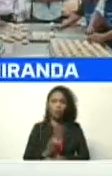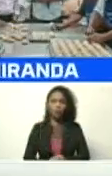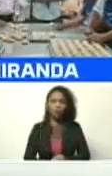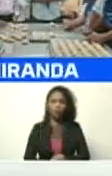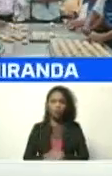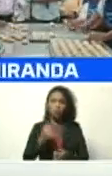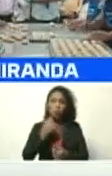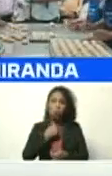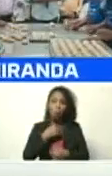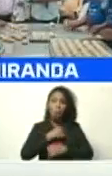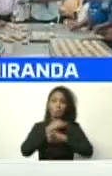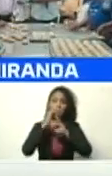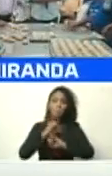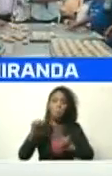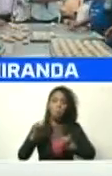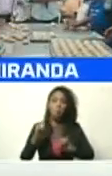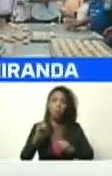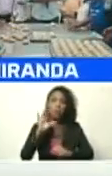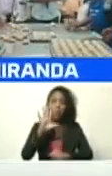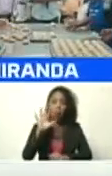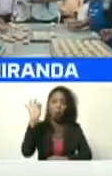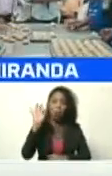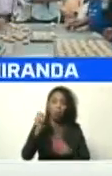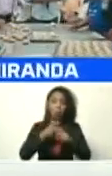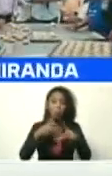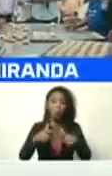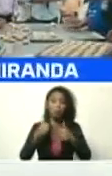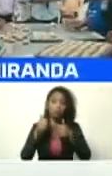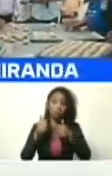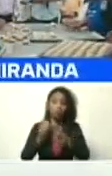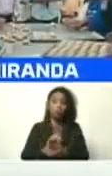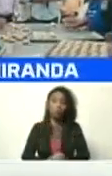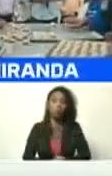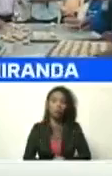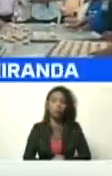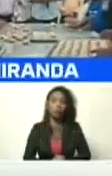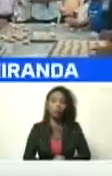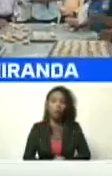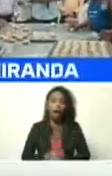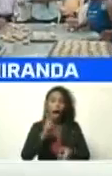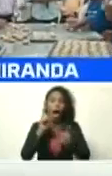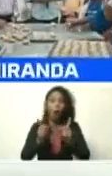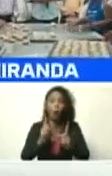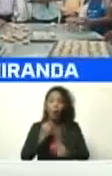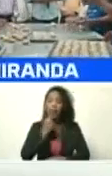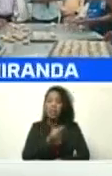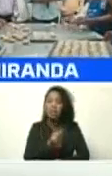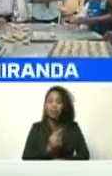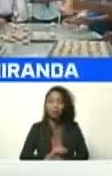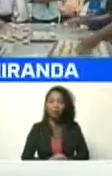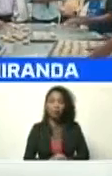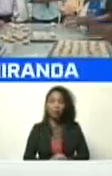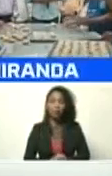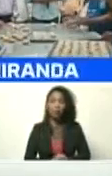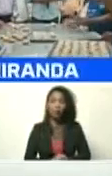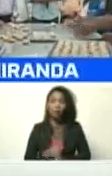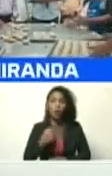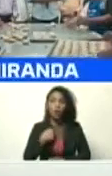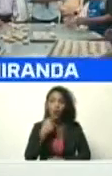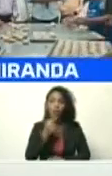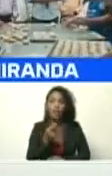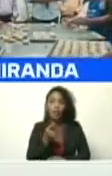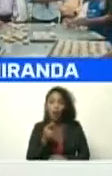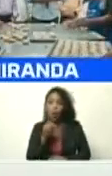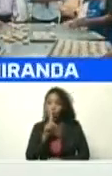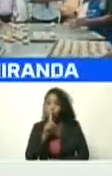Estaría yo feliz. 5% es bien. Y hay quienes dicen, te lo voy a decir aquí, pero